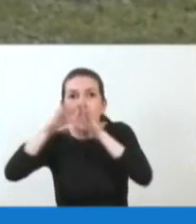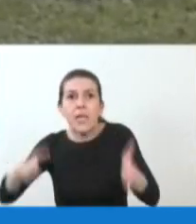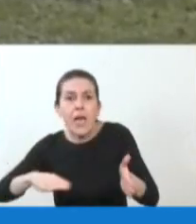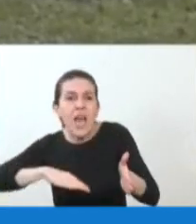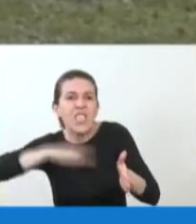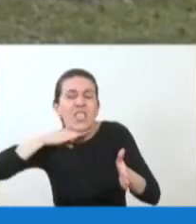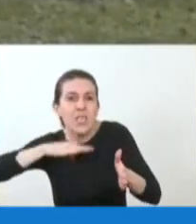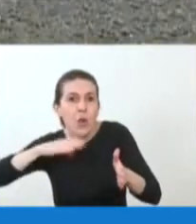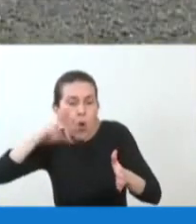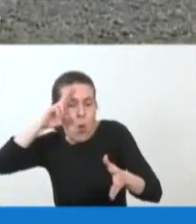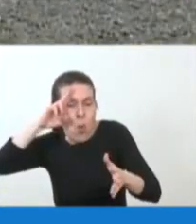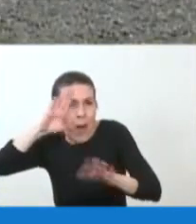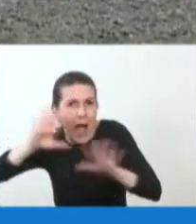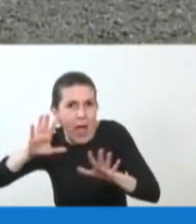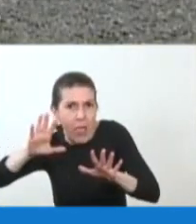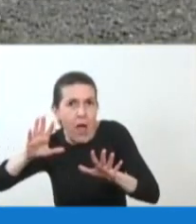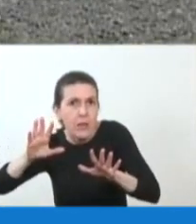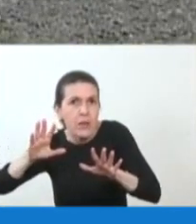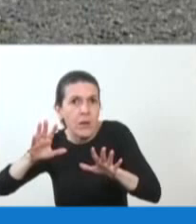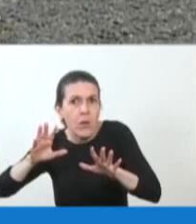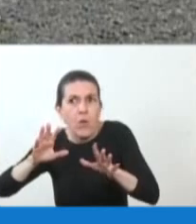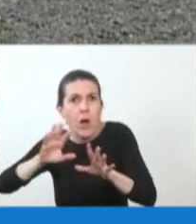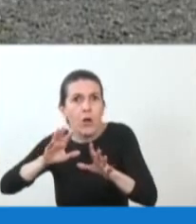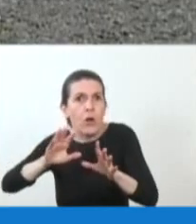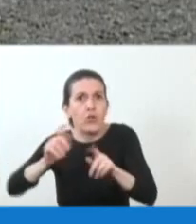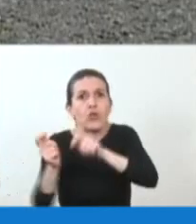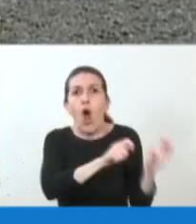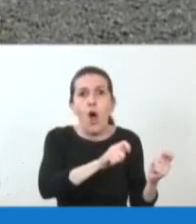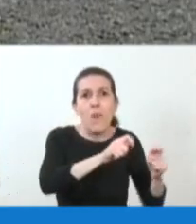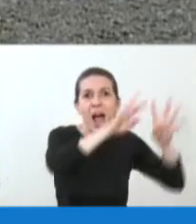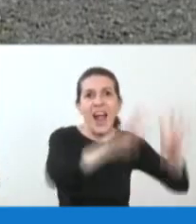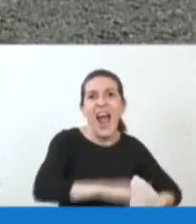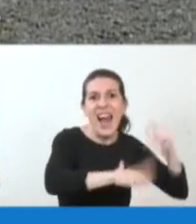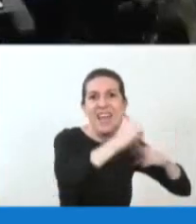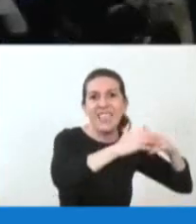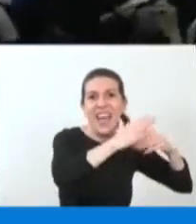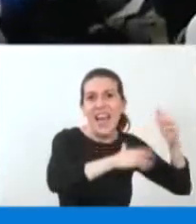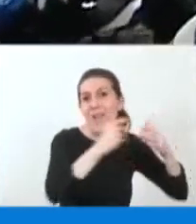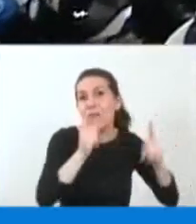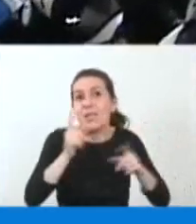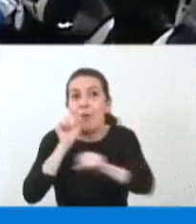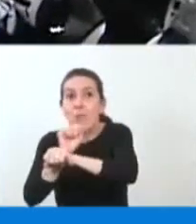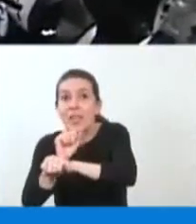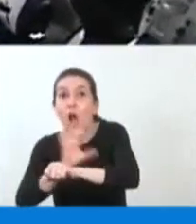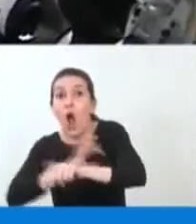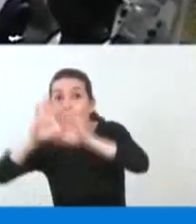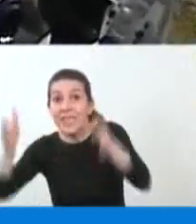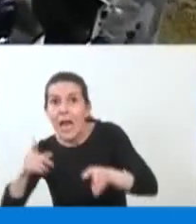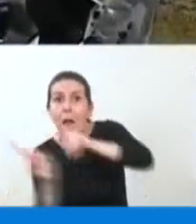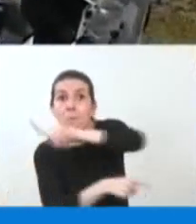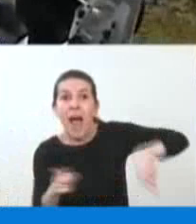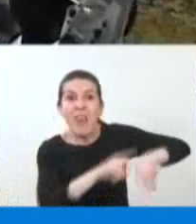y poder entonces y trasladar a los reclusos de las comisarías a estas dependencias